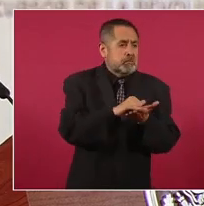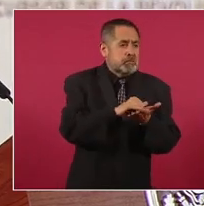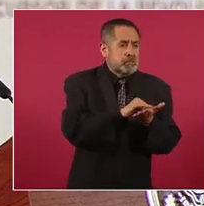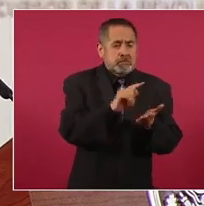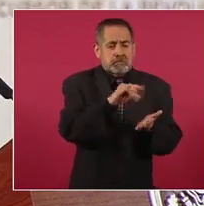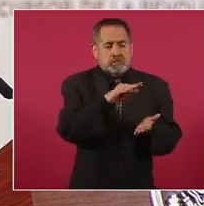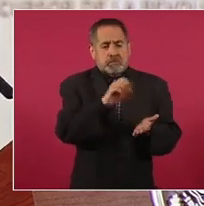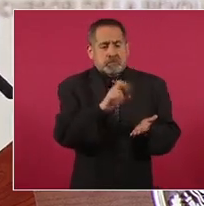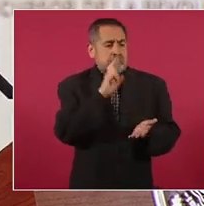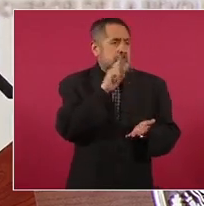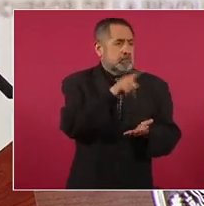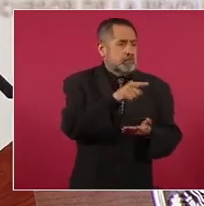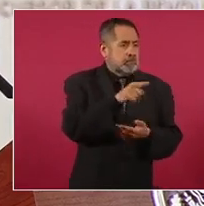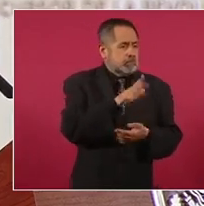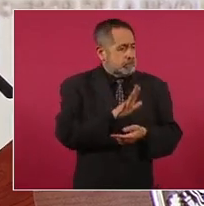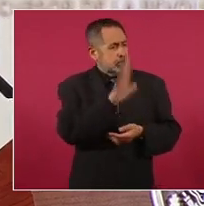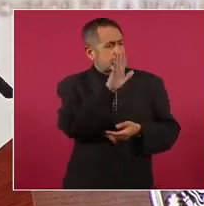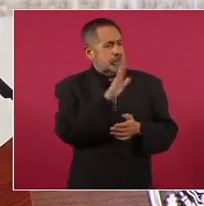la Biblia,